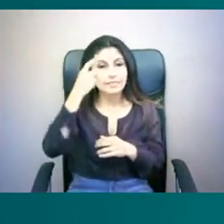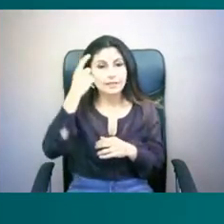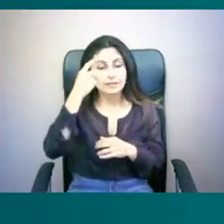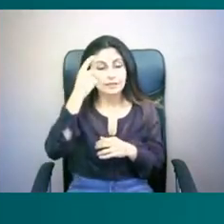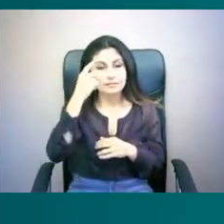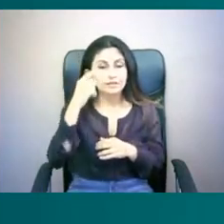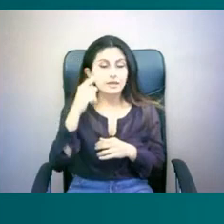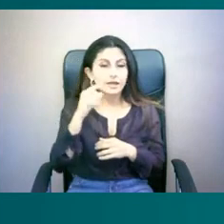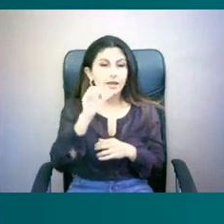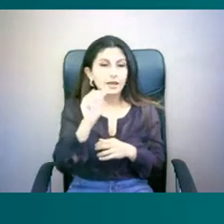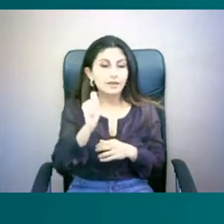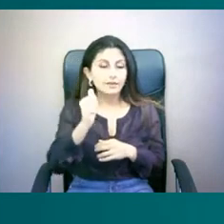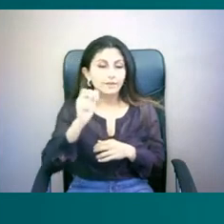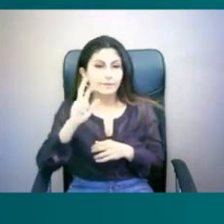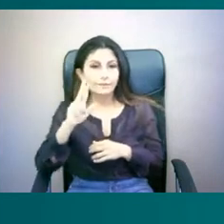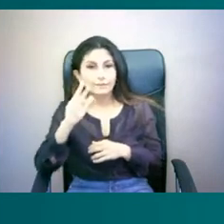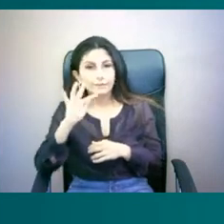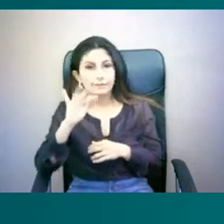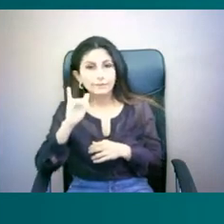Tenemos